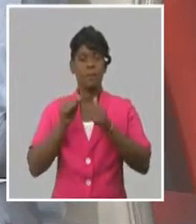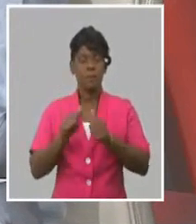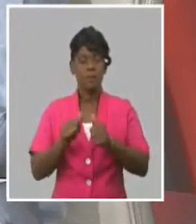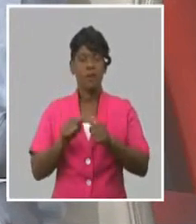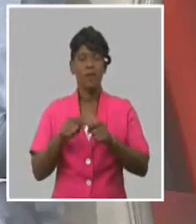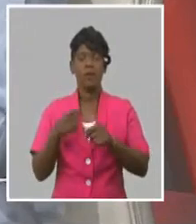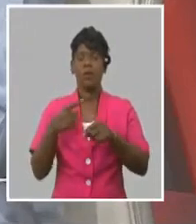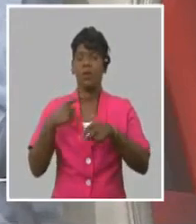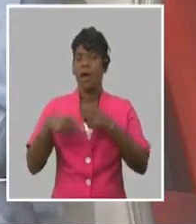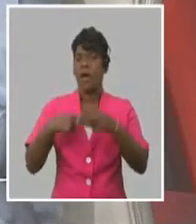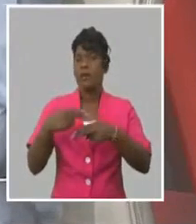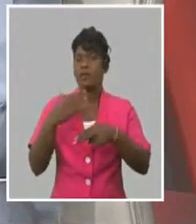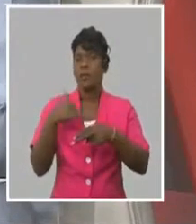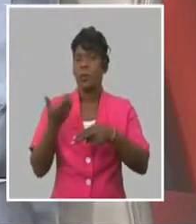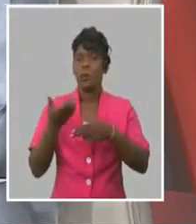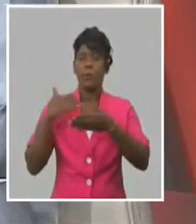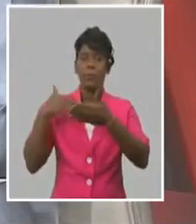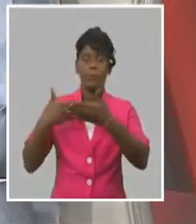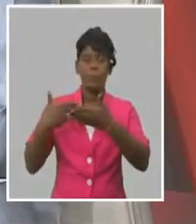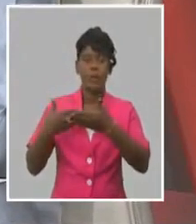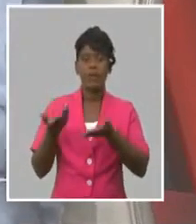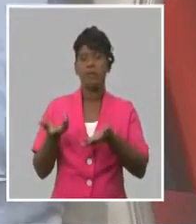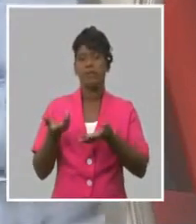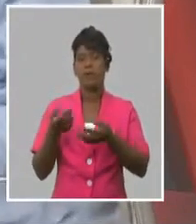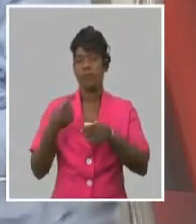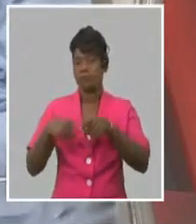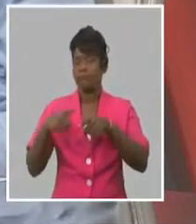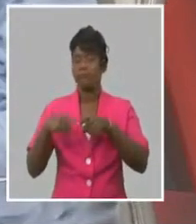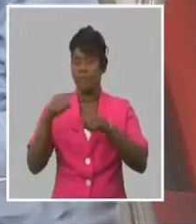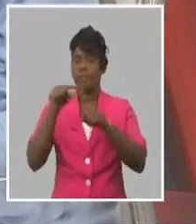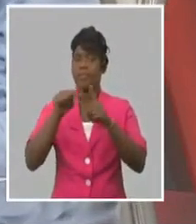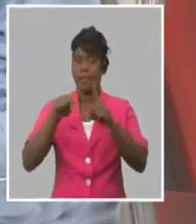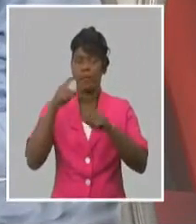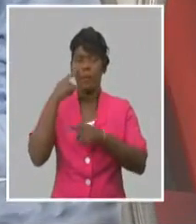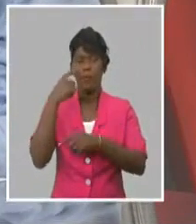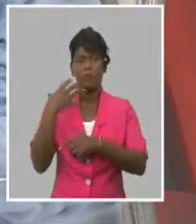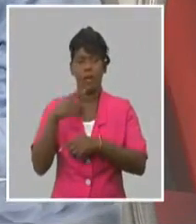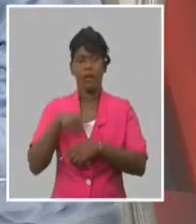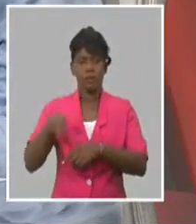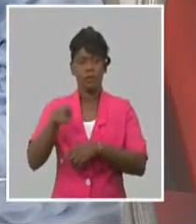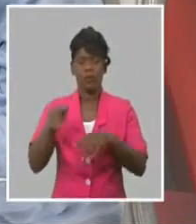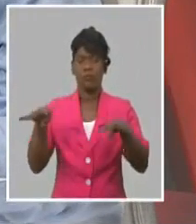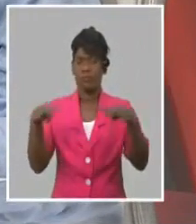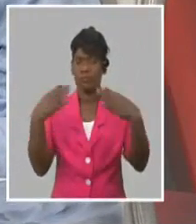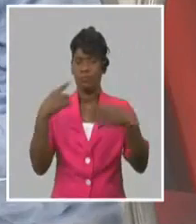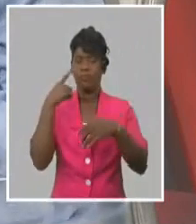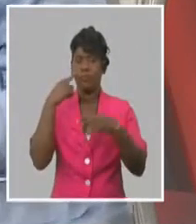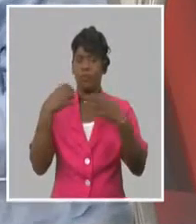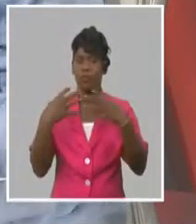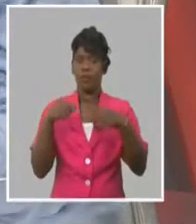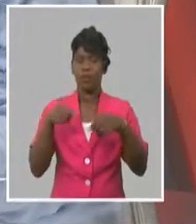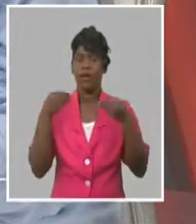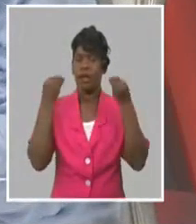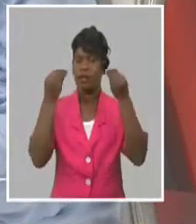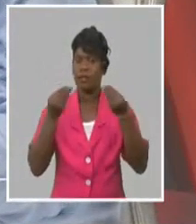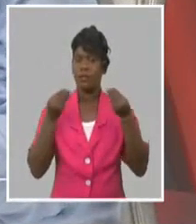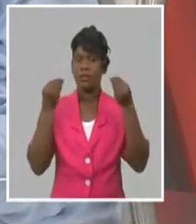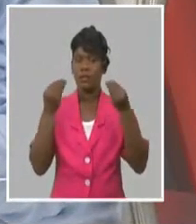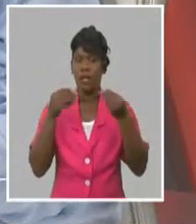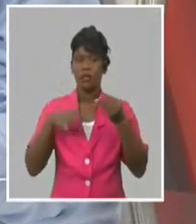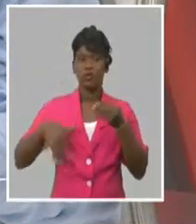precios relativos, en muchos temas que estaremos hoy, serán el centro de los análisis que haremos hoy aquí en esta